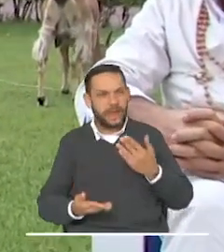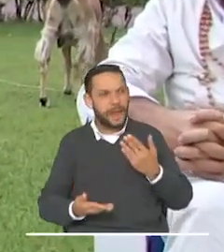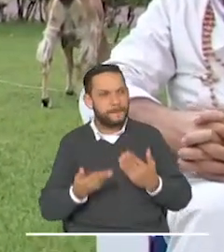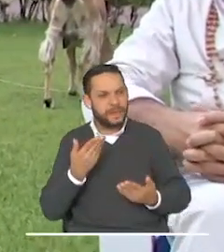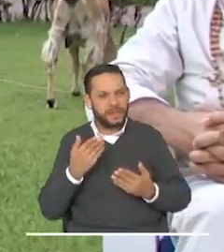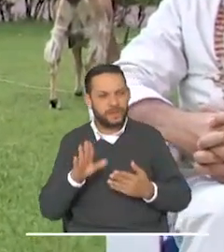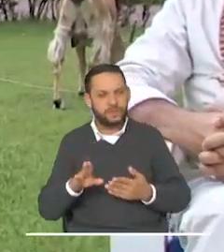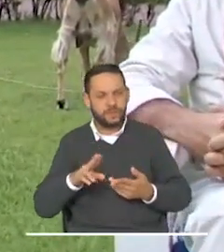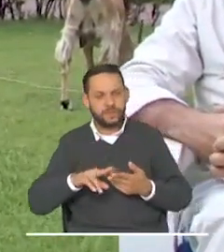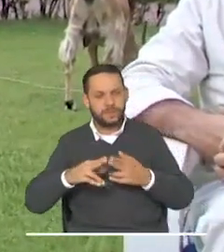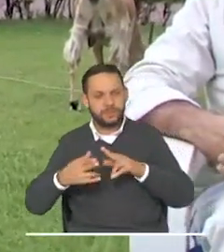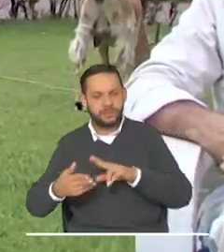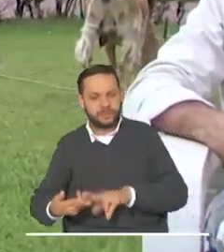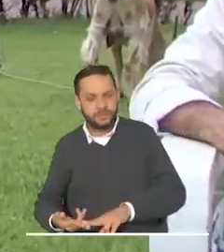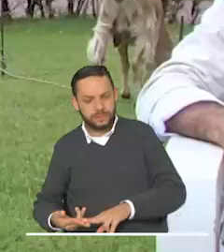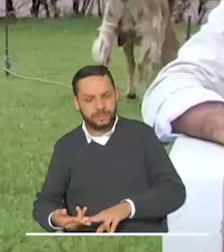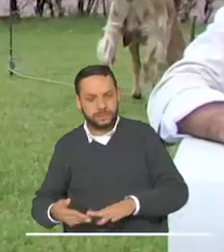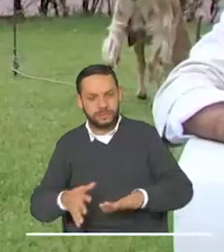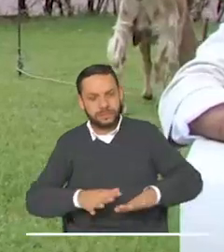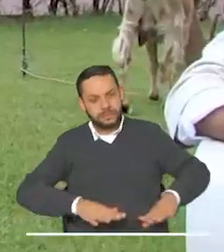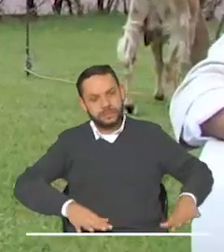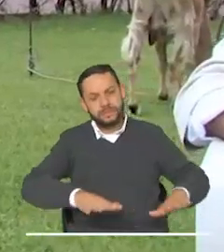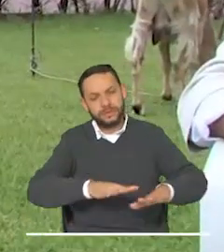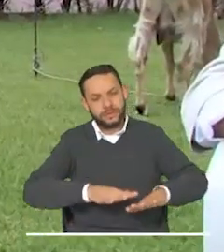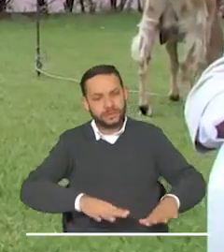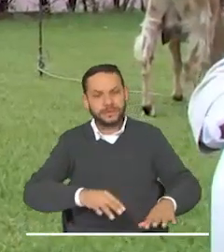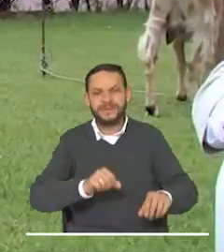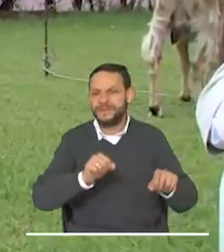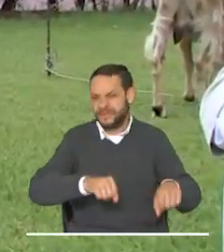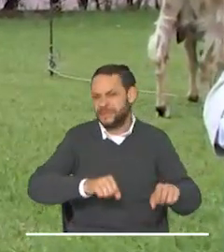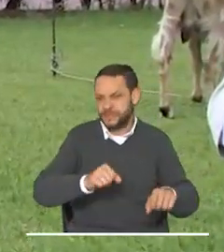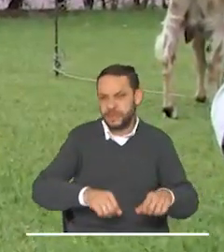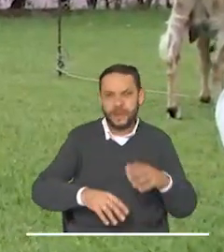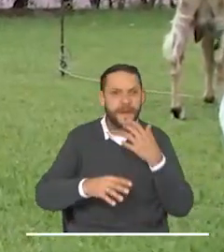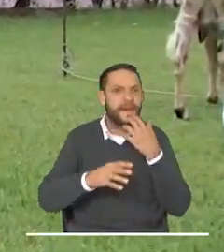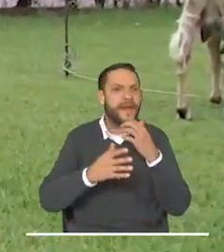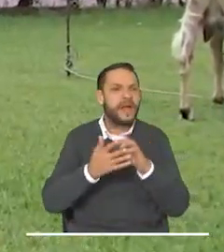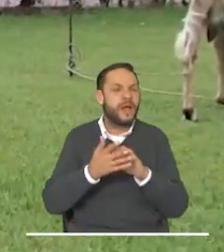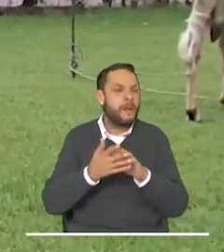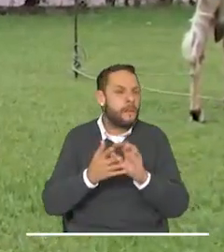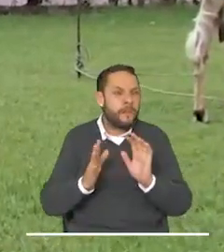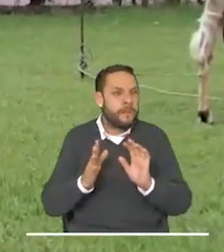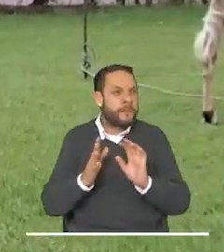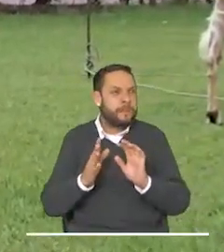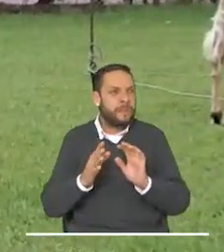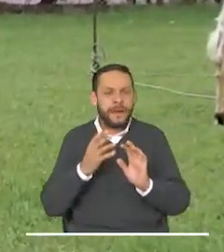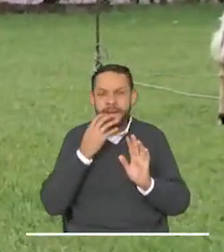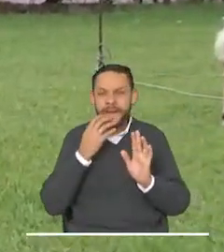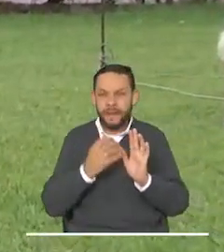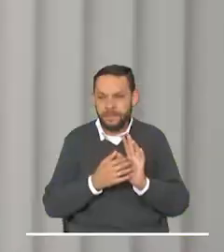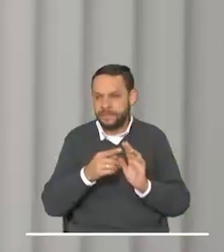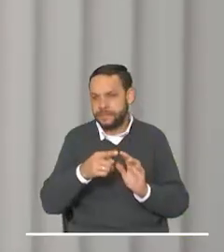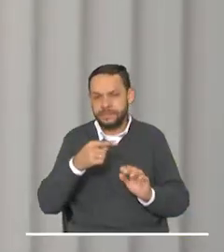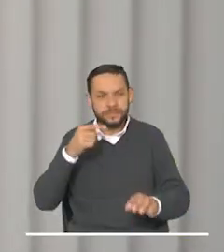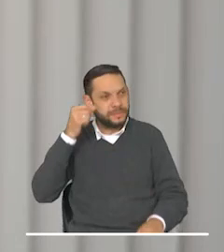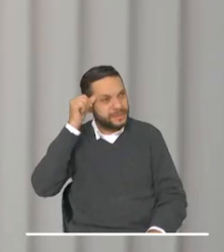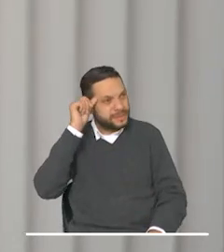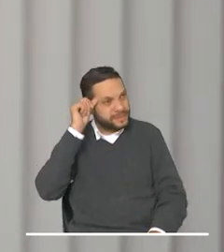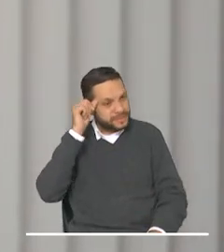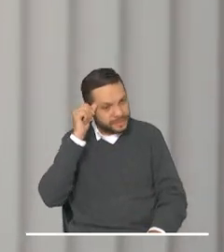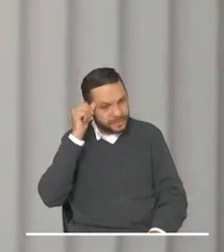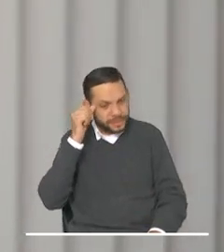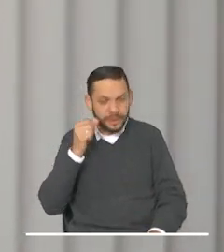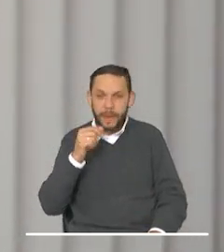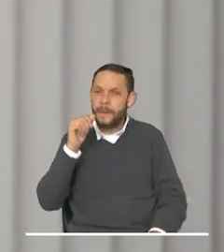la interpretación que yo hago de la realidad entonces podemos poner un ejemplo Jorge Enrique recuerda de los